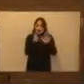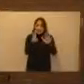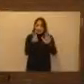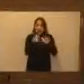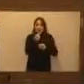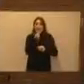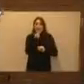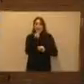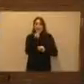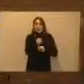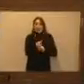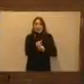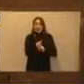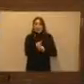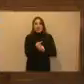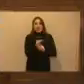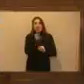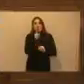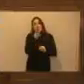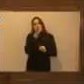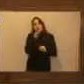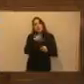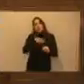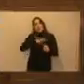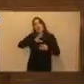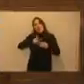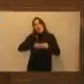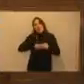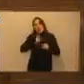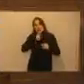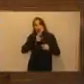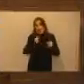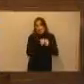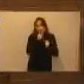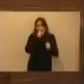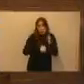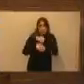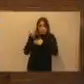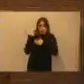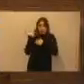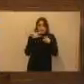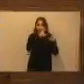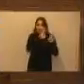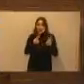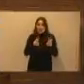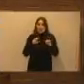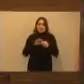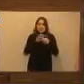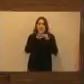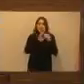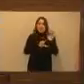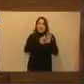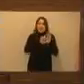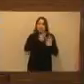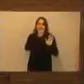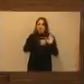que no solo, seguramente, porque era muy difícil de aplicar o de pensar hace 20 años en este tipo de cuestiones, de aplicar la ley en su